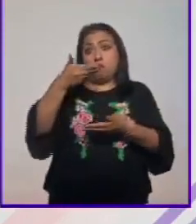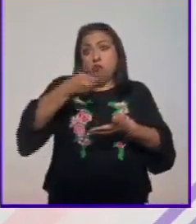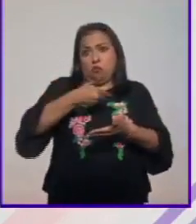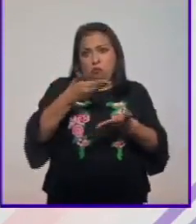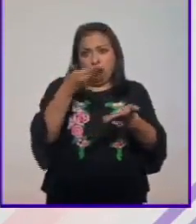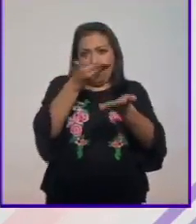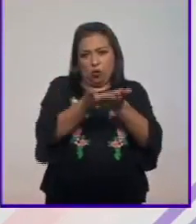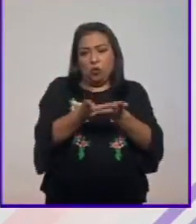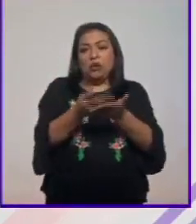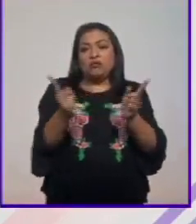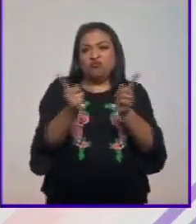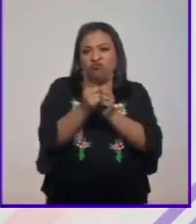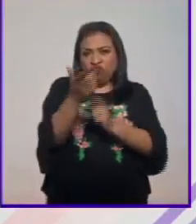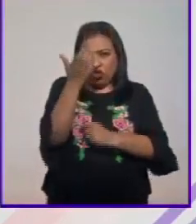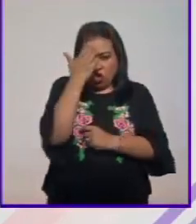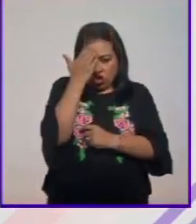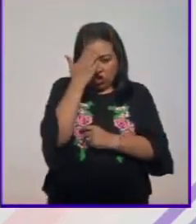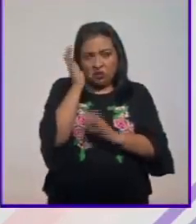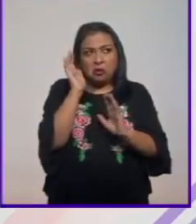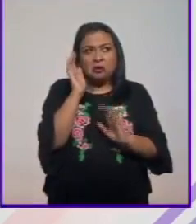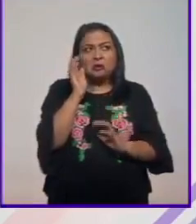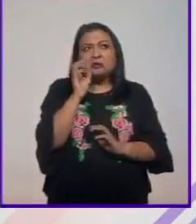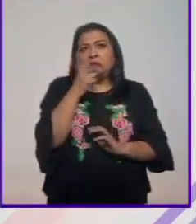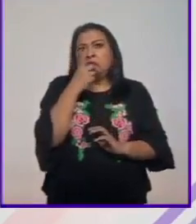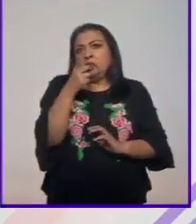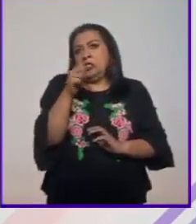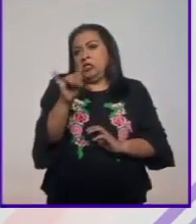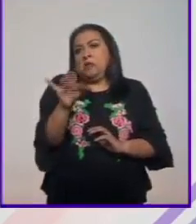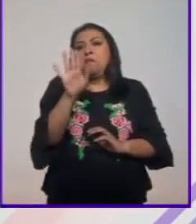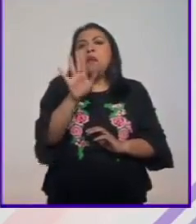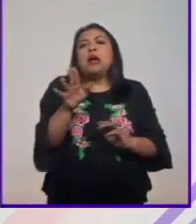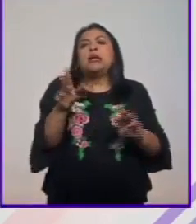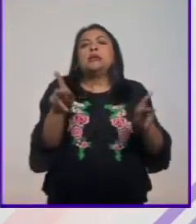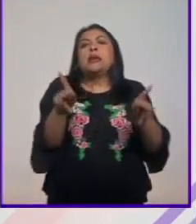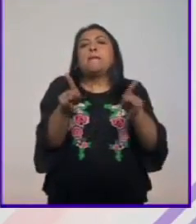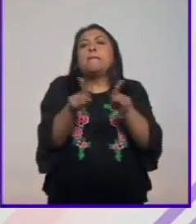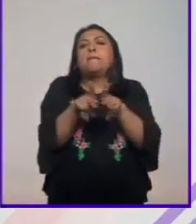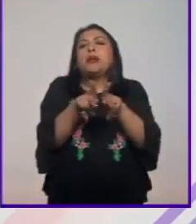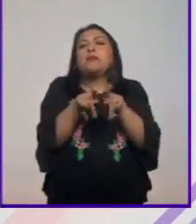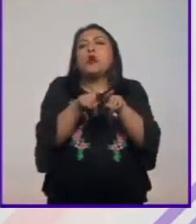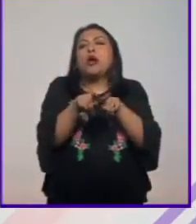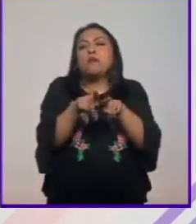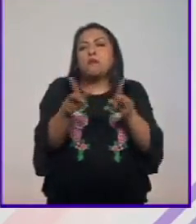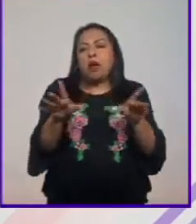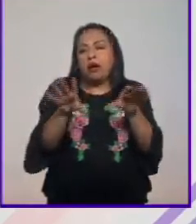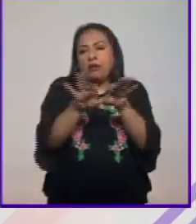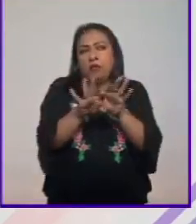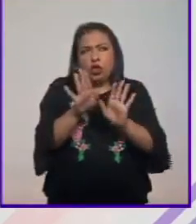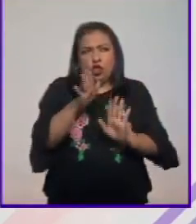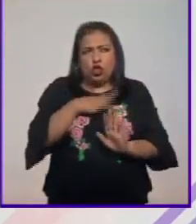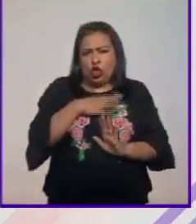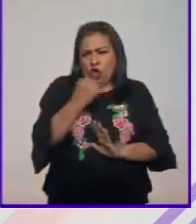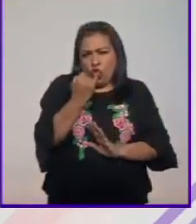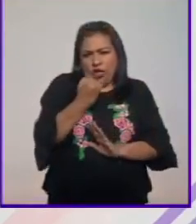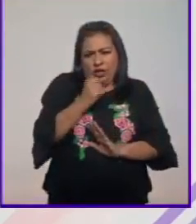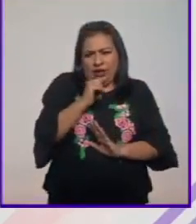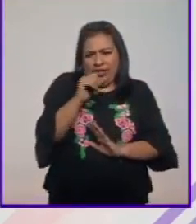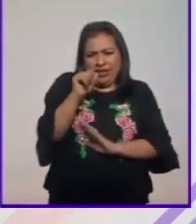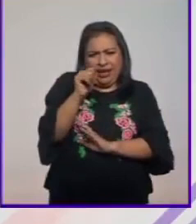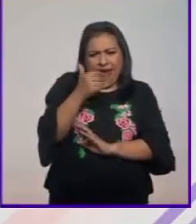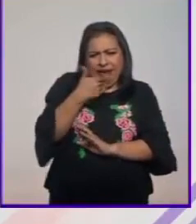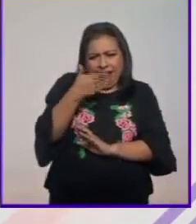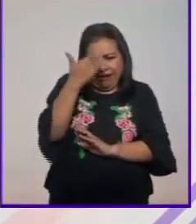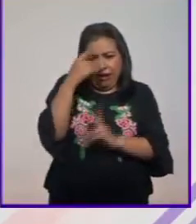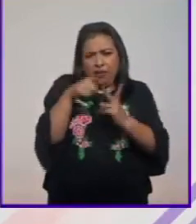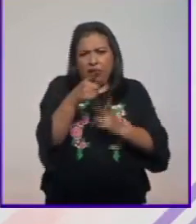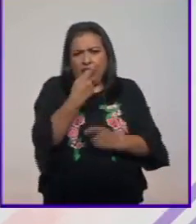Nabila Mahan, nos conocimos y dijimos, pues es que somos primas hermanas. Y entonces, bueno, aunque yo no hablo el árabe ni ella